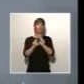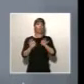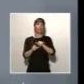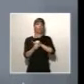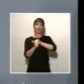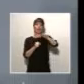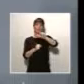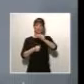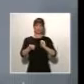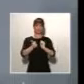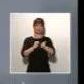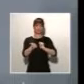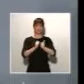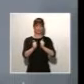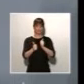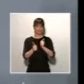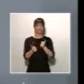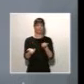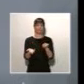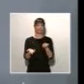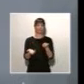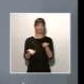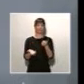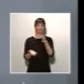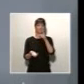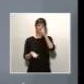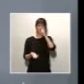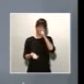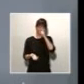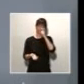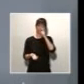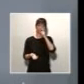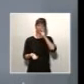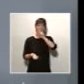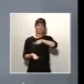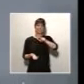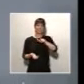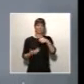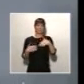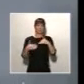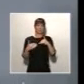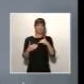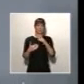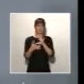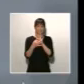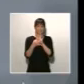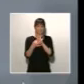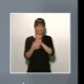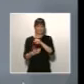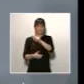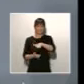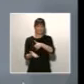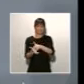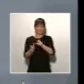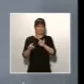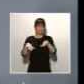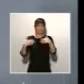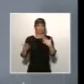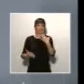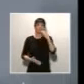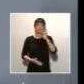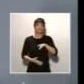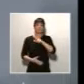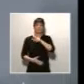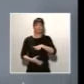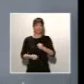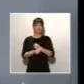mencionar a aquellos que están en íntima contacto con los más débiles, personal sanitario, personal de las residencias de mayores,